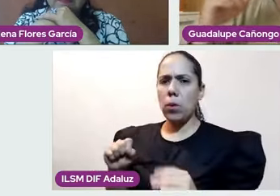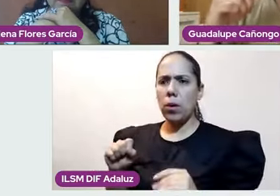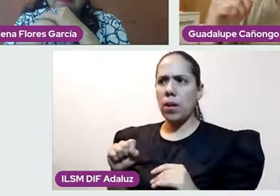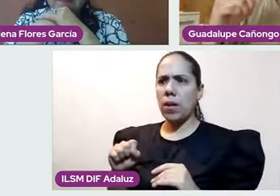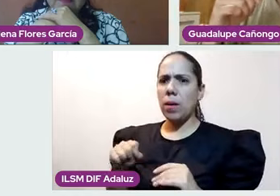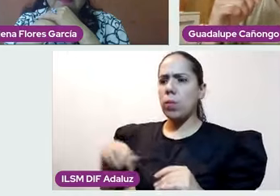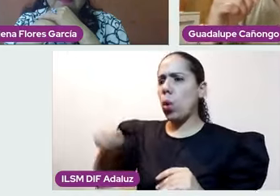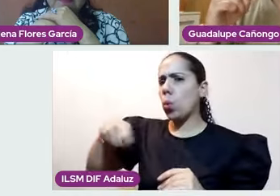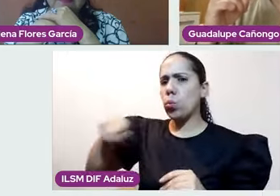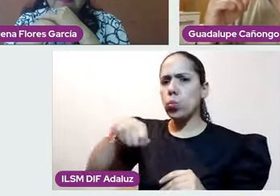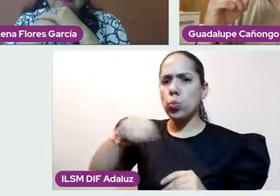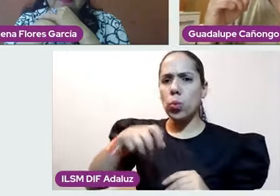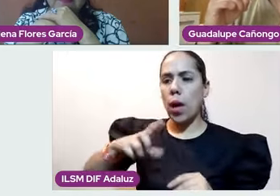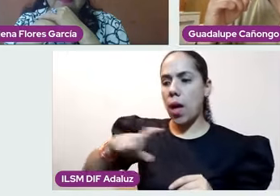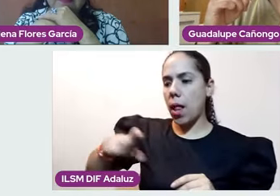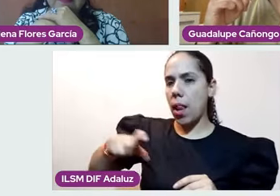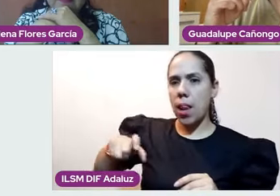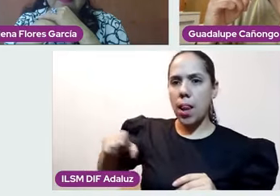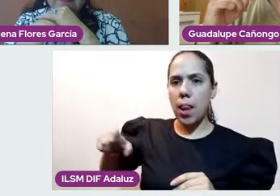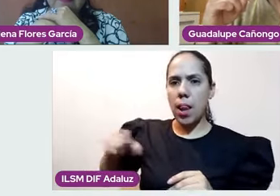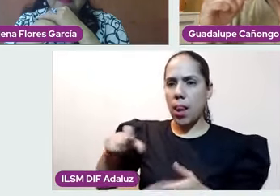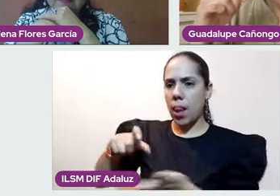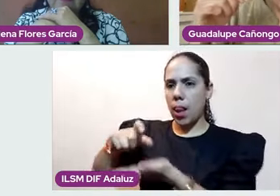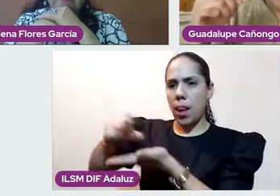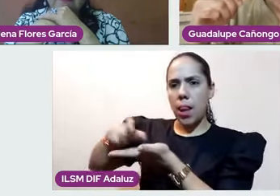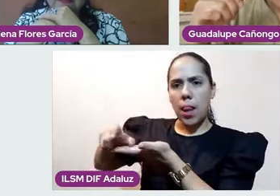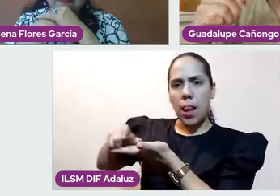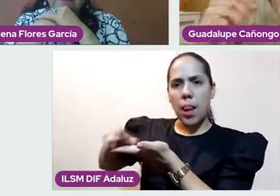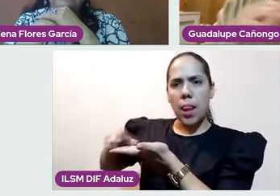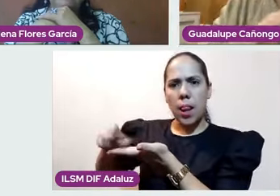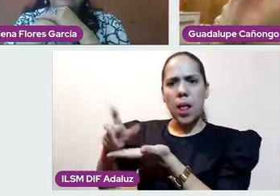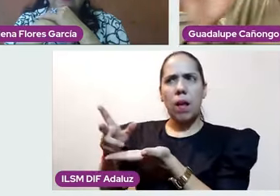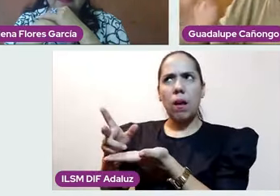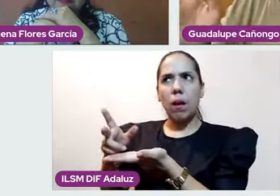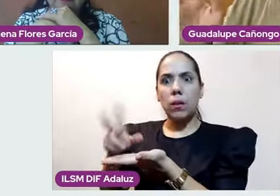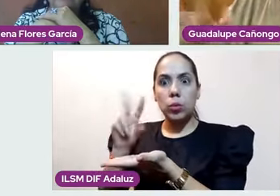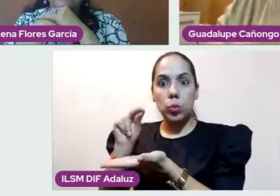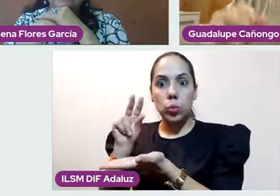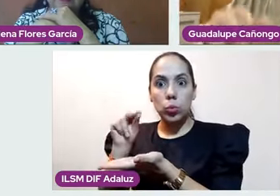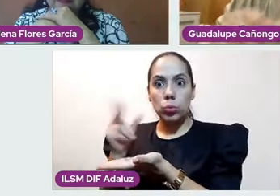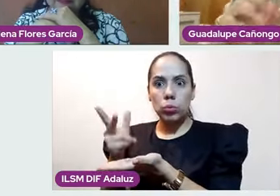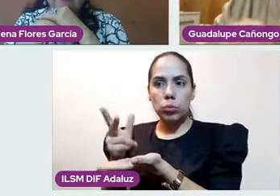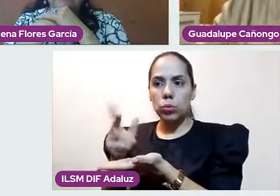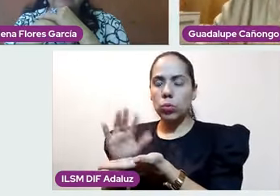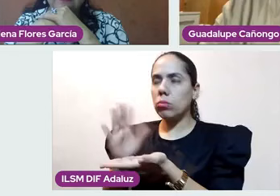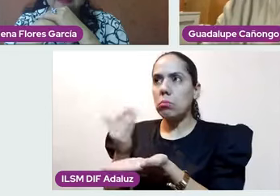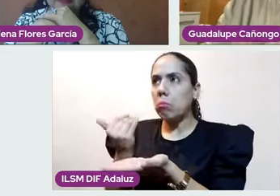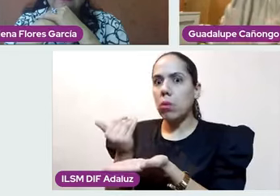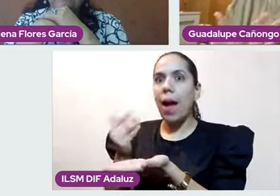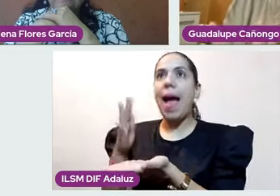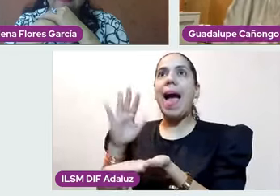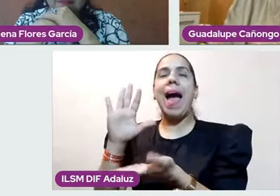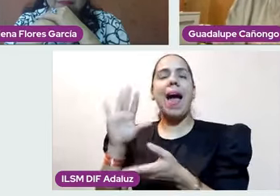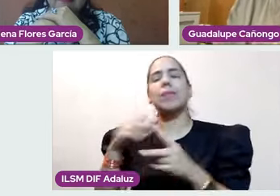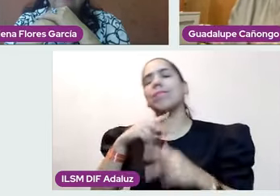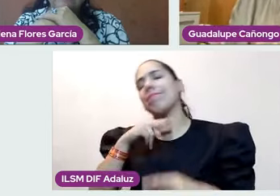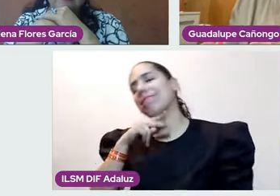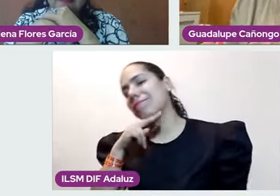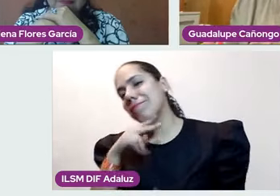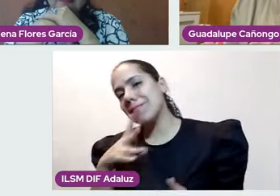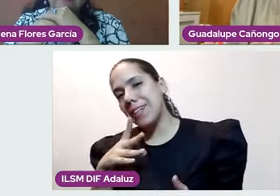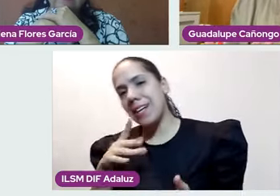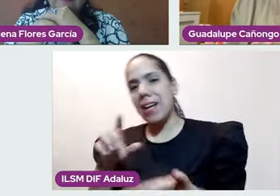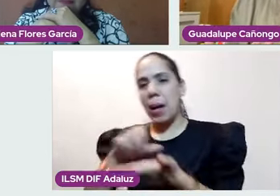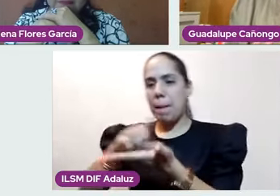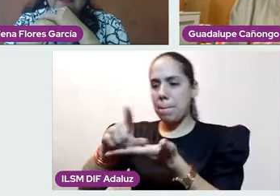dale doble clic. ¿Qué es esto de doble clic? ¿Qué es esto de mouse? No te preocupes, vamos a ver. O sea, tenemos que, y